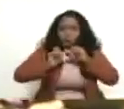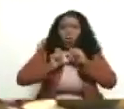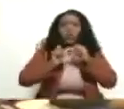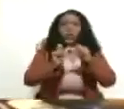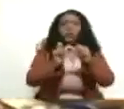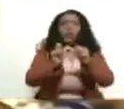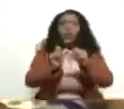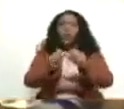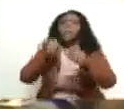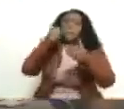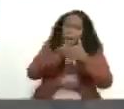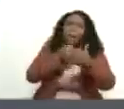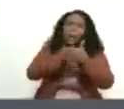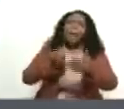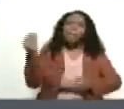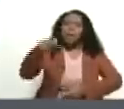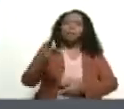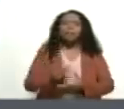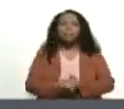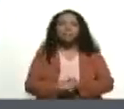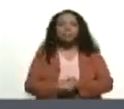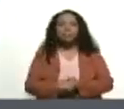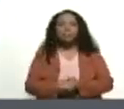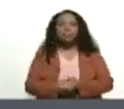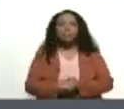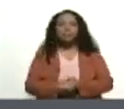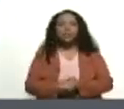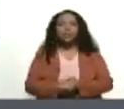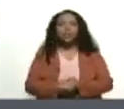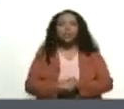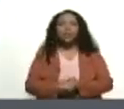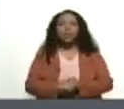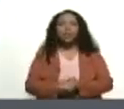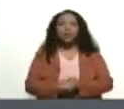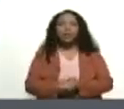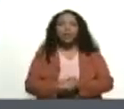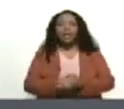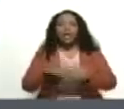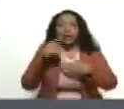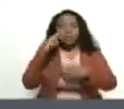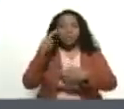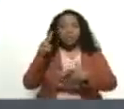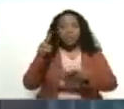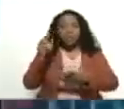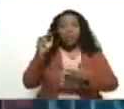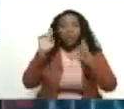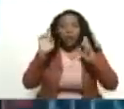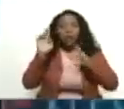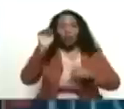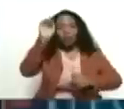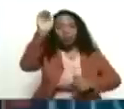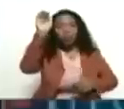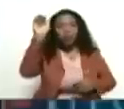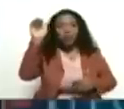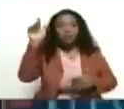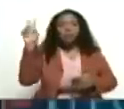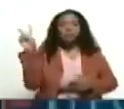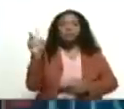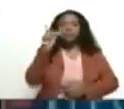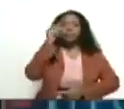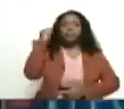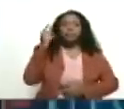su lucha en pos del porvenir y el bienestar de las venezolanas y de los